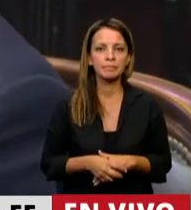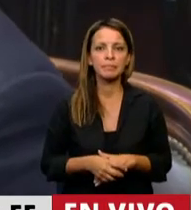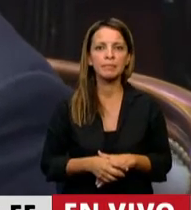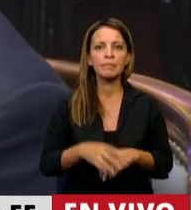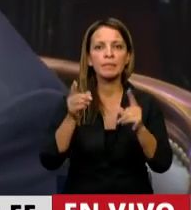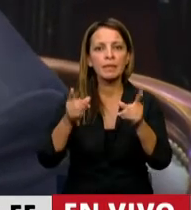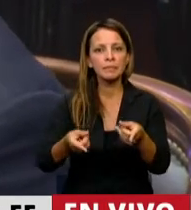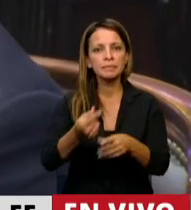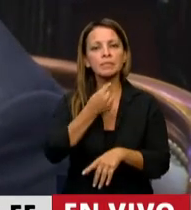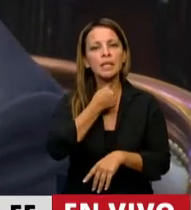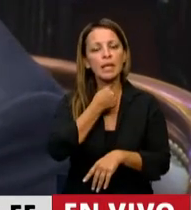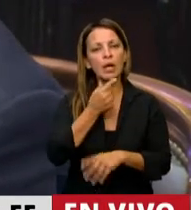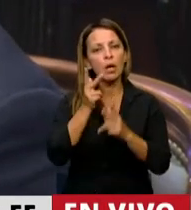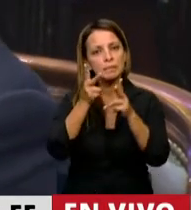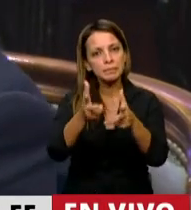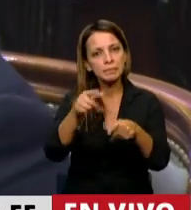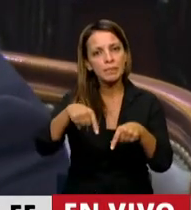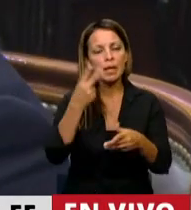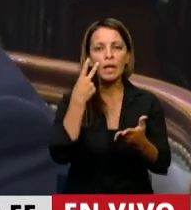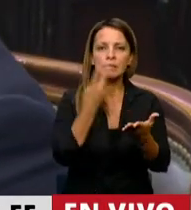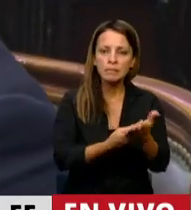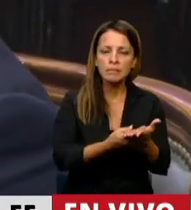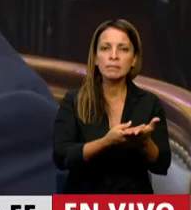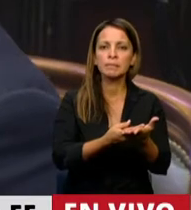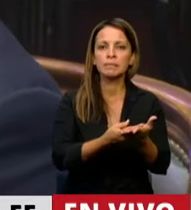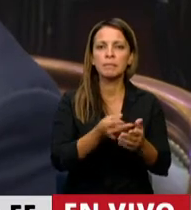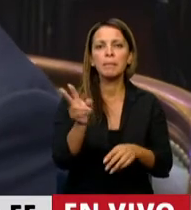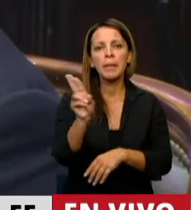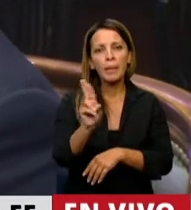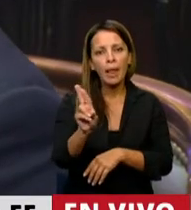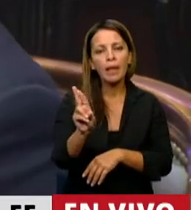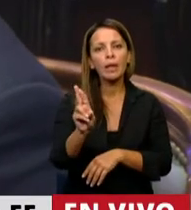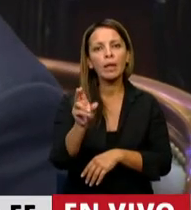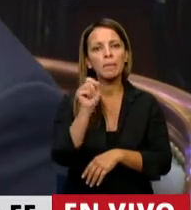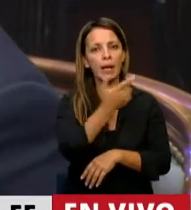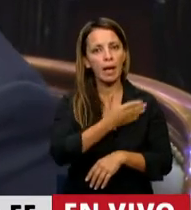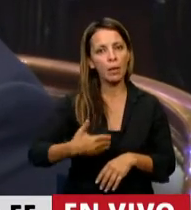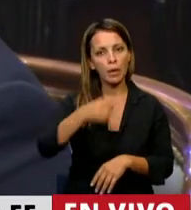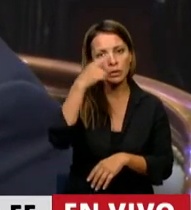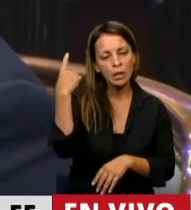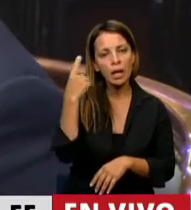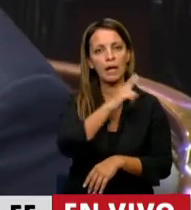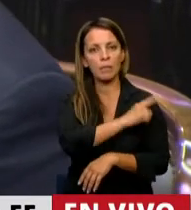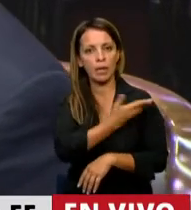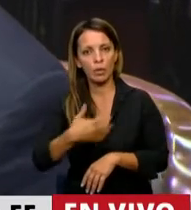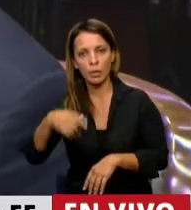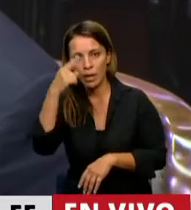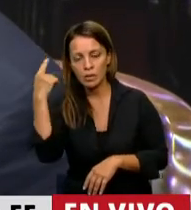también quiero señalar esta cuestión de privilegio hacia el Gobierno Nacional, al Poder Ejecutivo